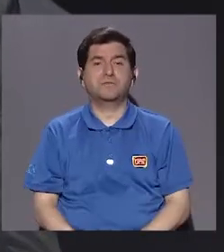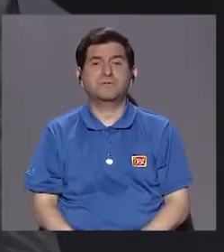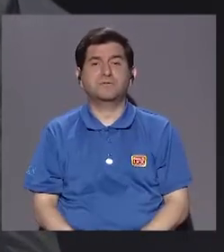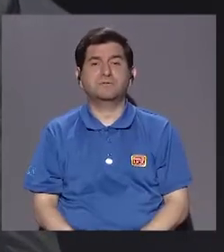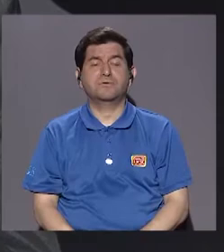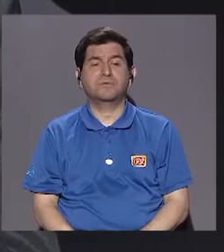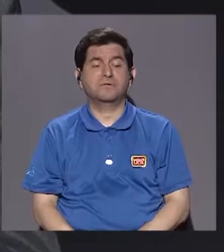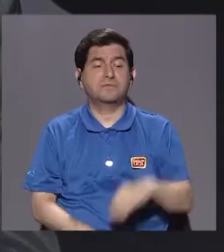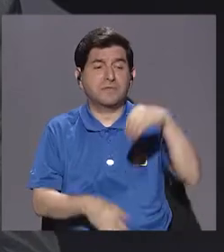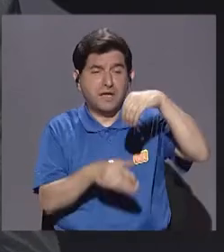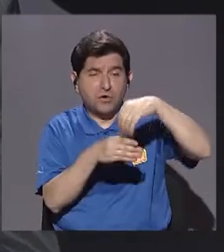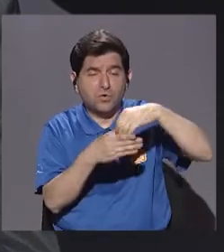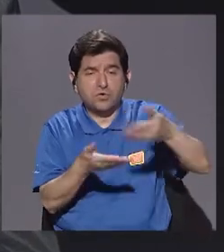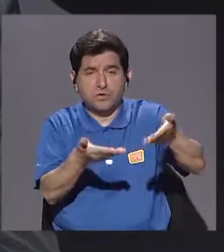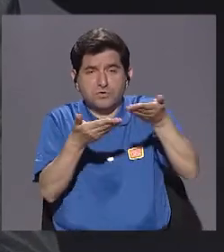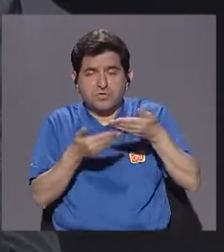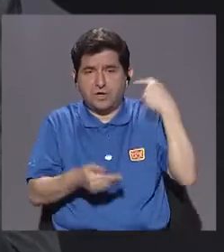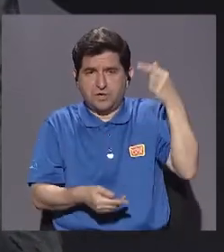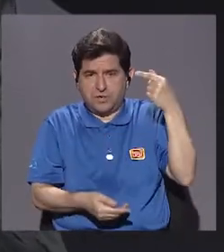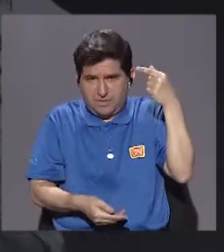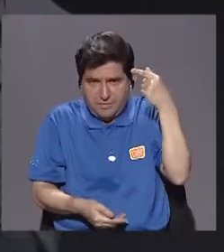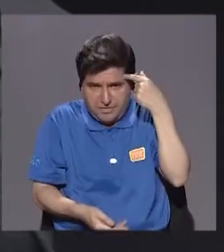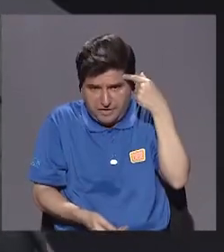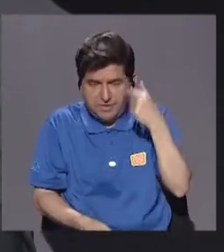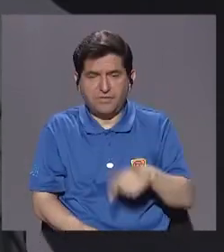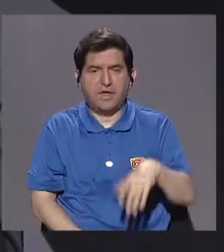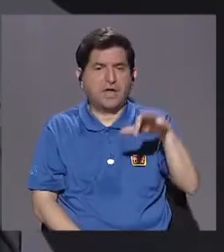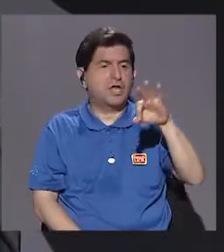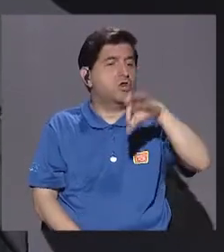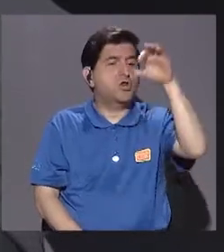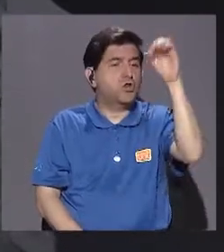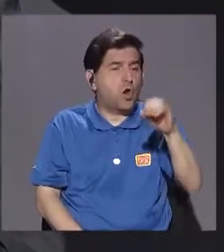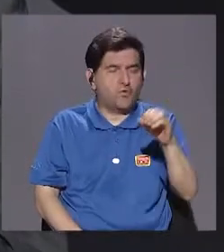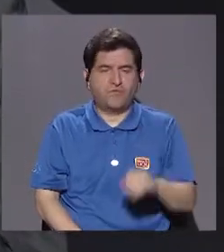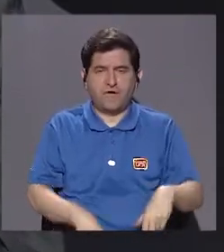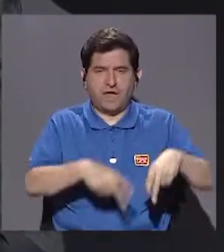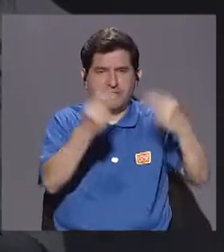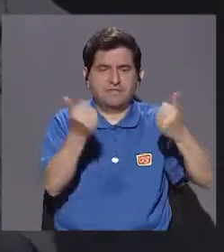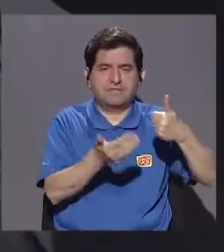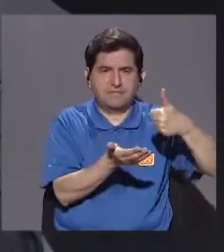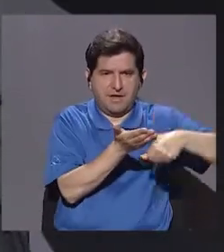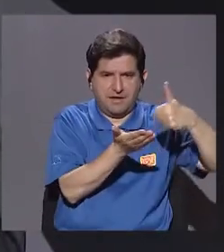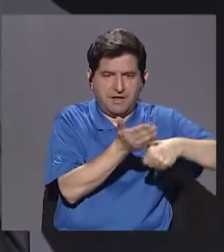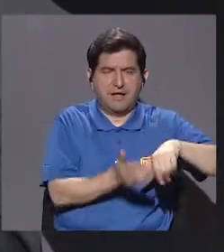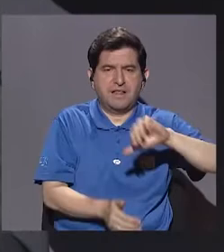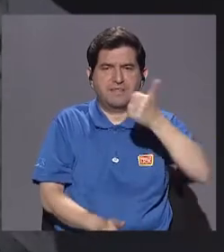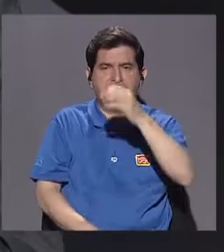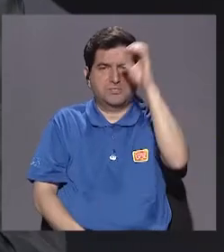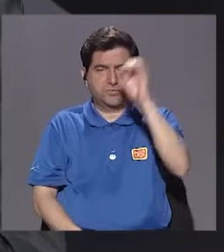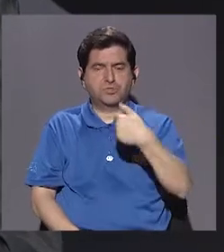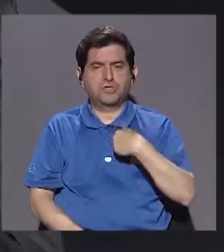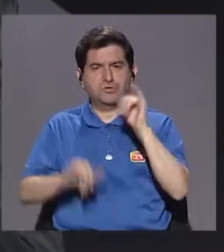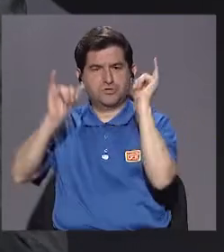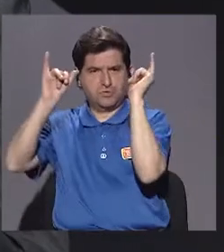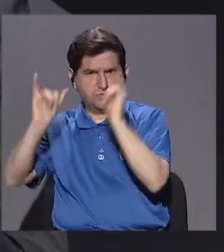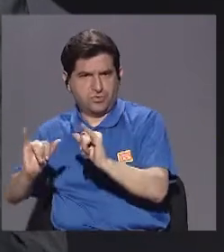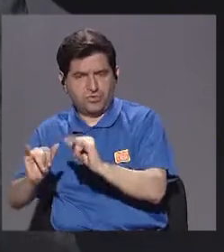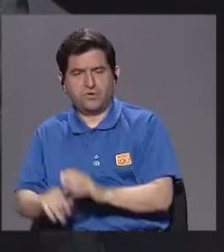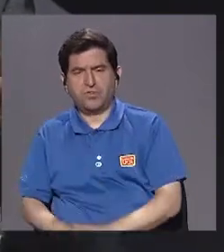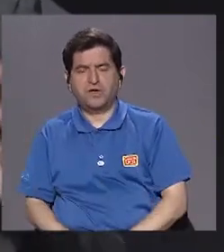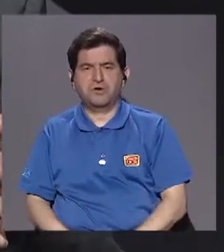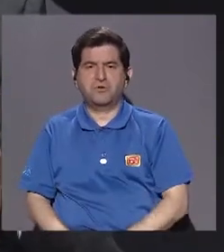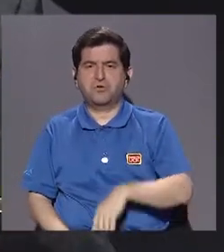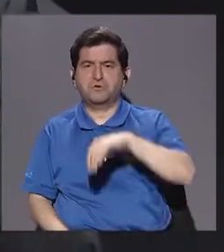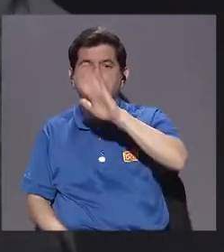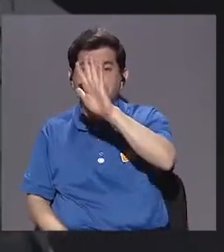contribución del estado que me toque el 90 por ciento es para gasto electoral y un 10% quiero dejarlo 5 y 5